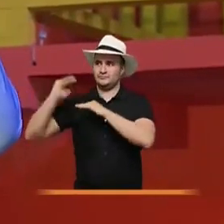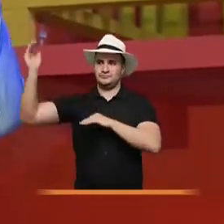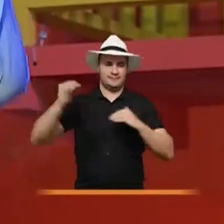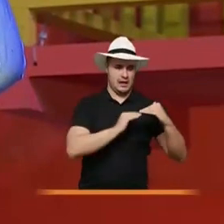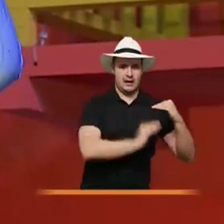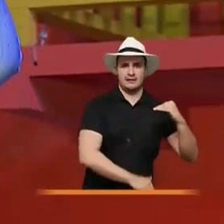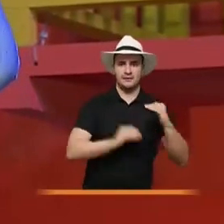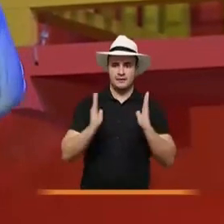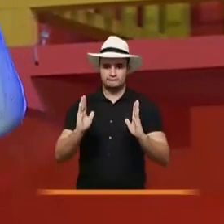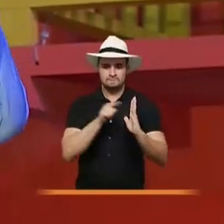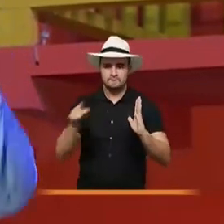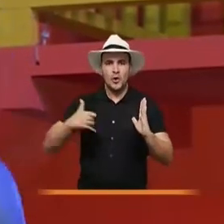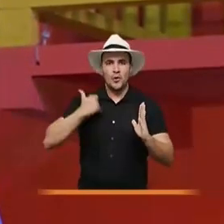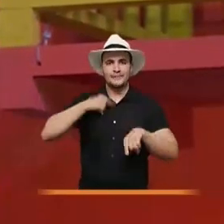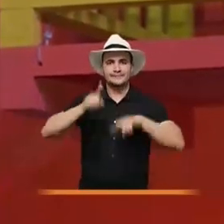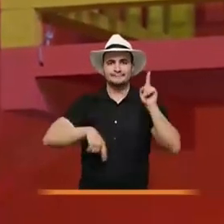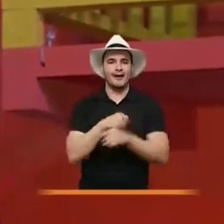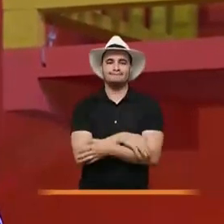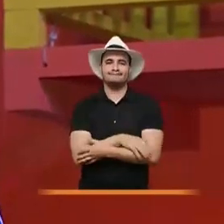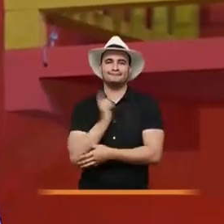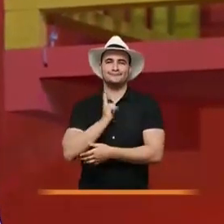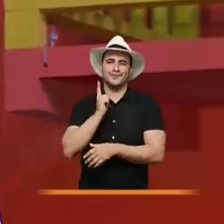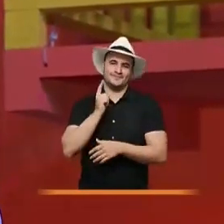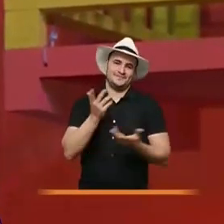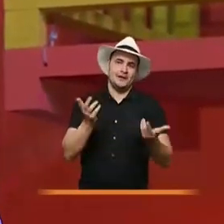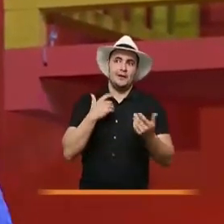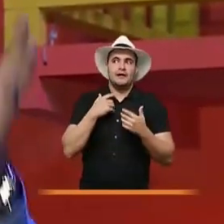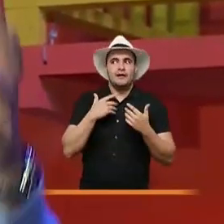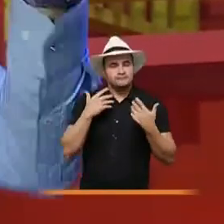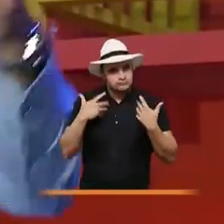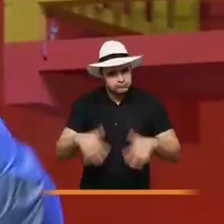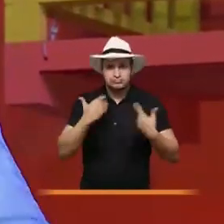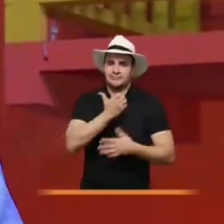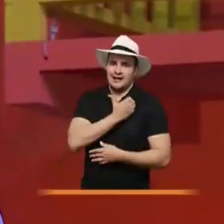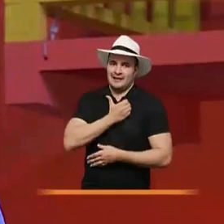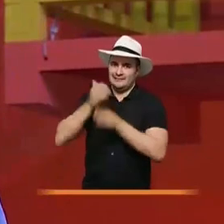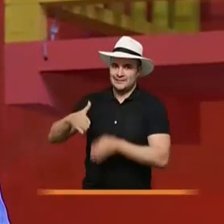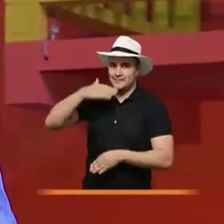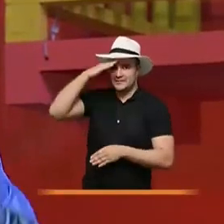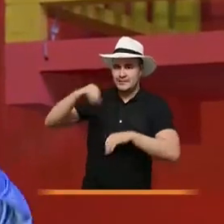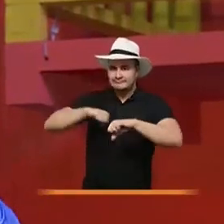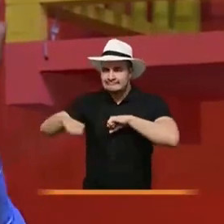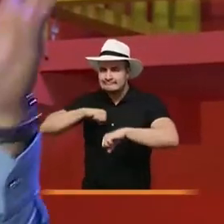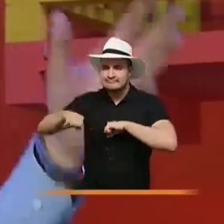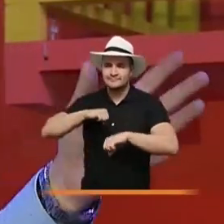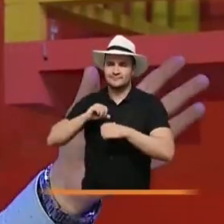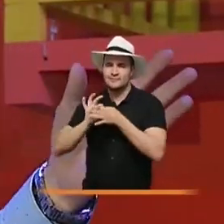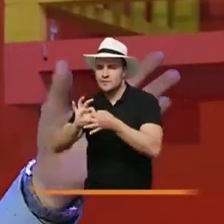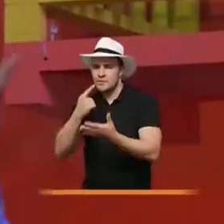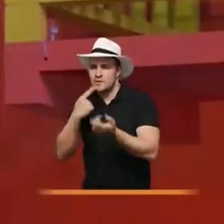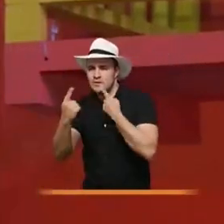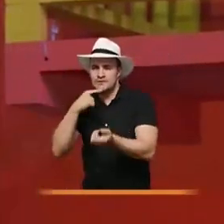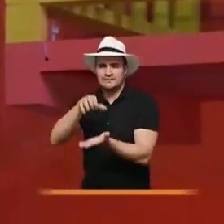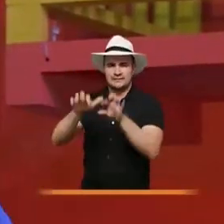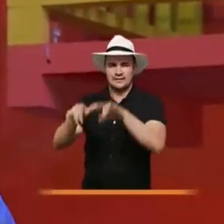ese sentido el alcalde de medellín después de una importante gestión desde la organización y la secretaria nos dio antier